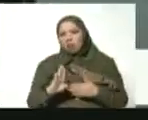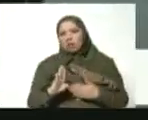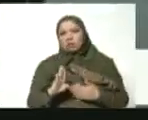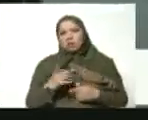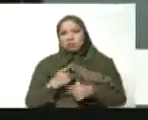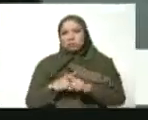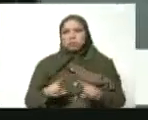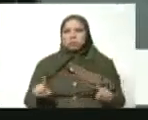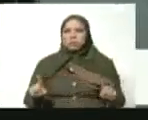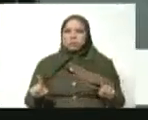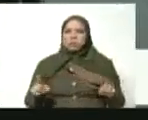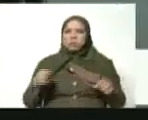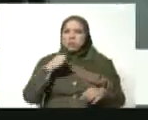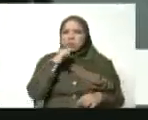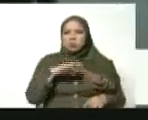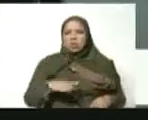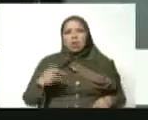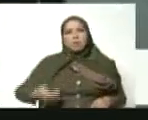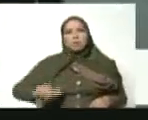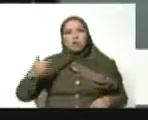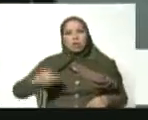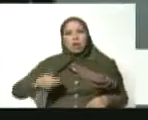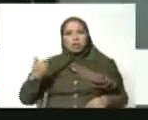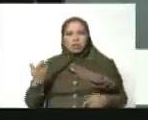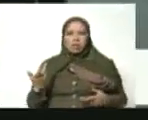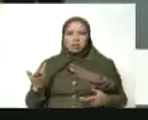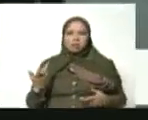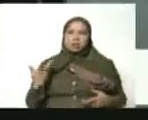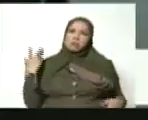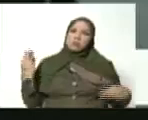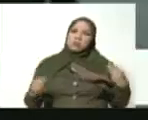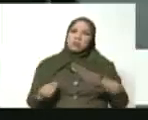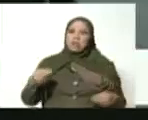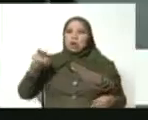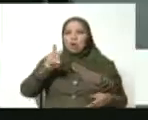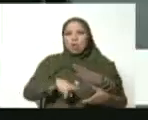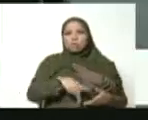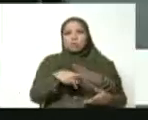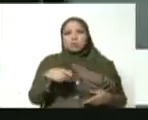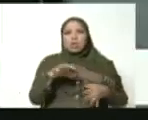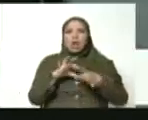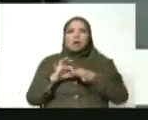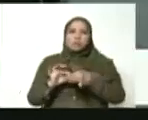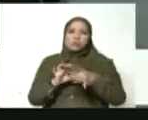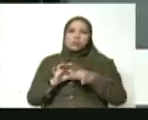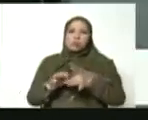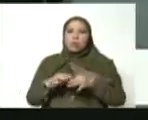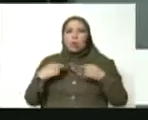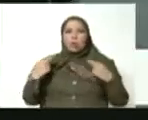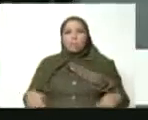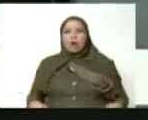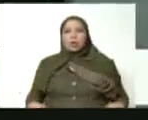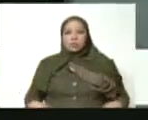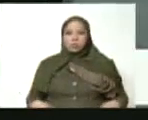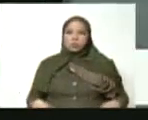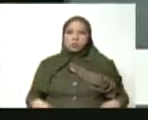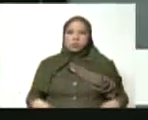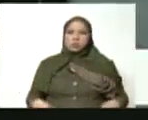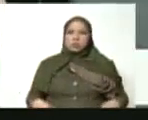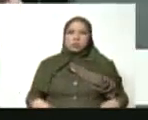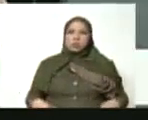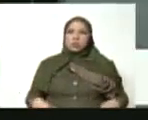tanto, este es un instante importante porque hemos comprobado que la poesía es la gran aliada del ser humano, la